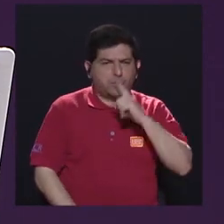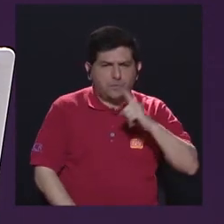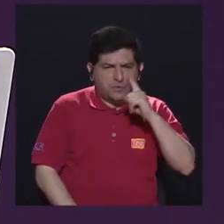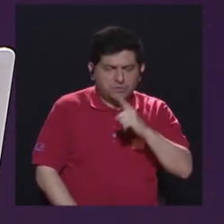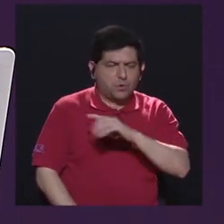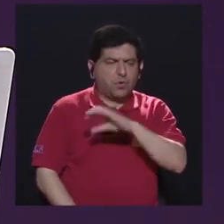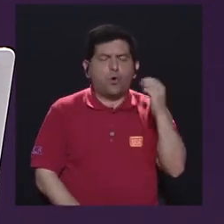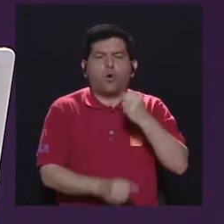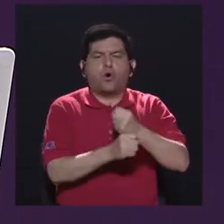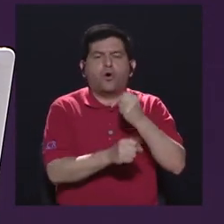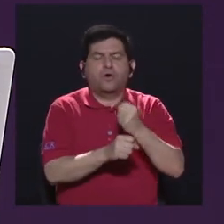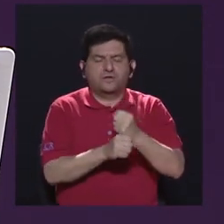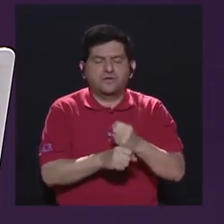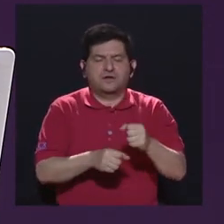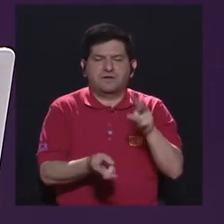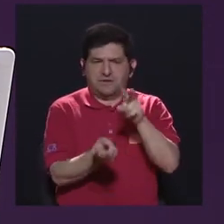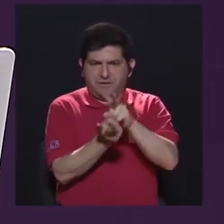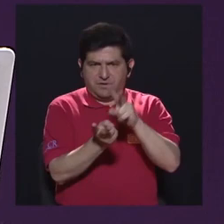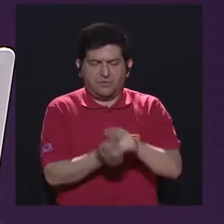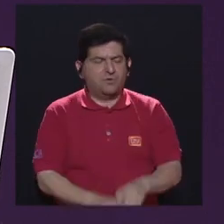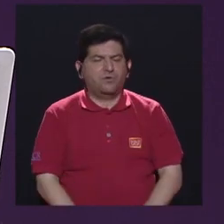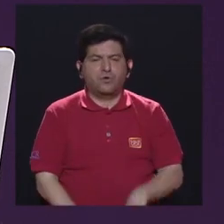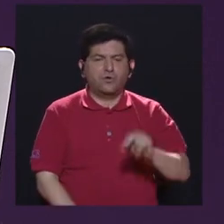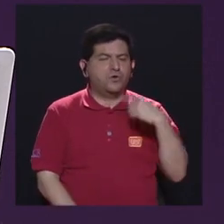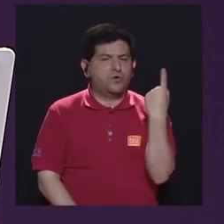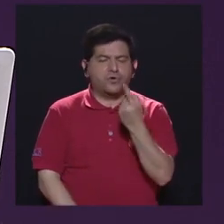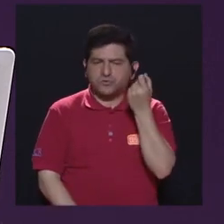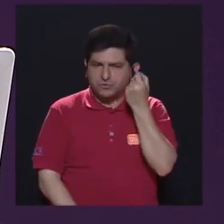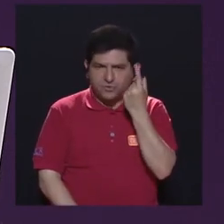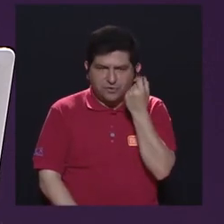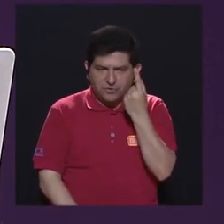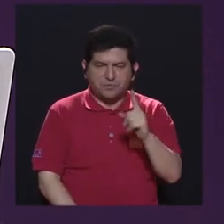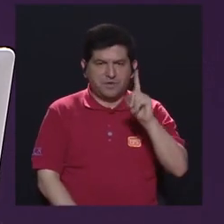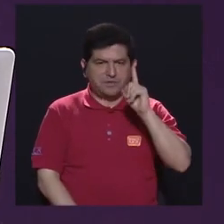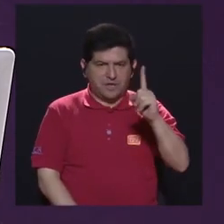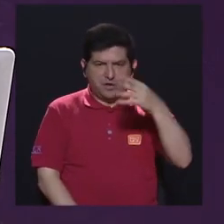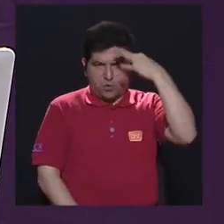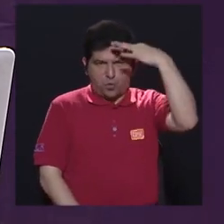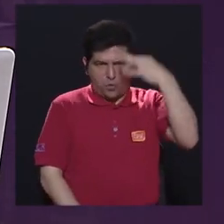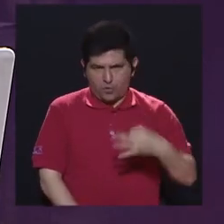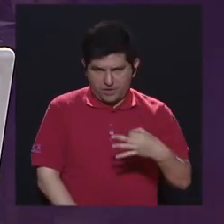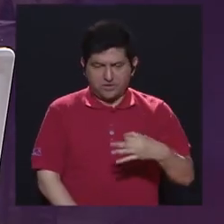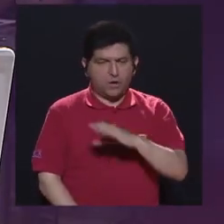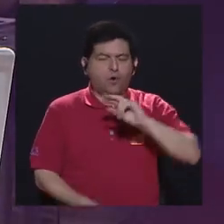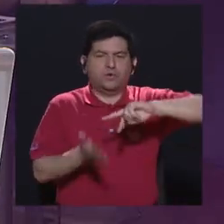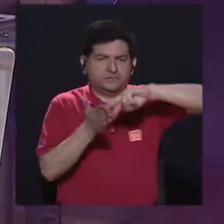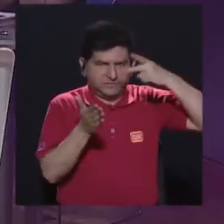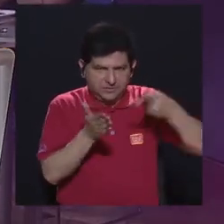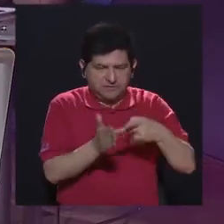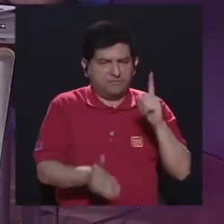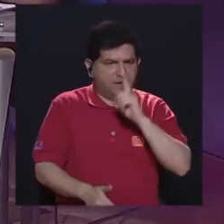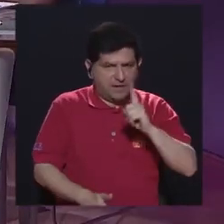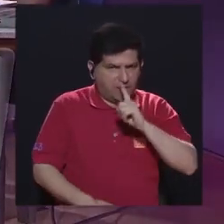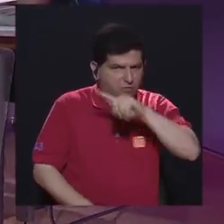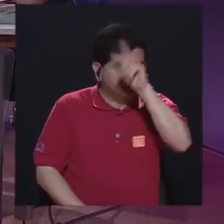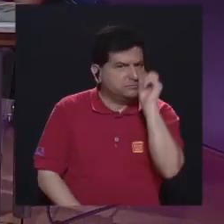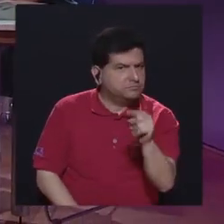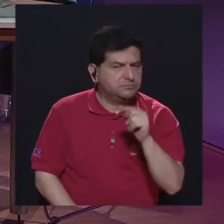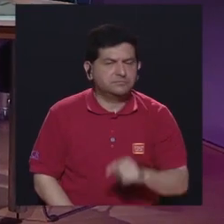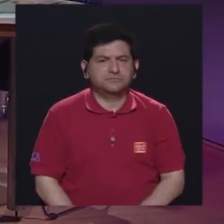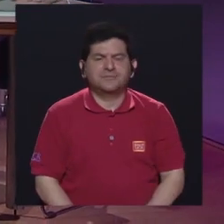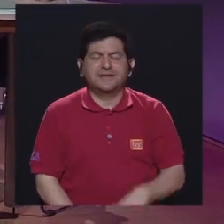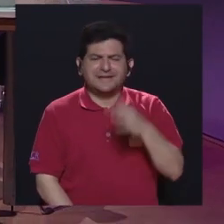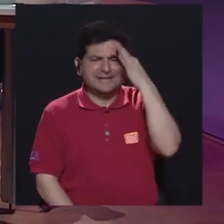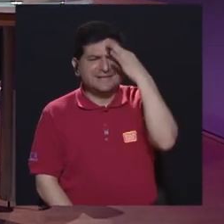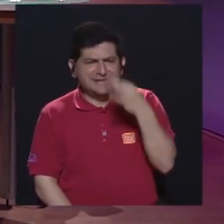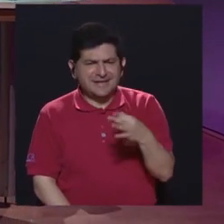o por trabajo sexual y no entender que hay solo una posición al respecto o un solo concepto de prostitución. Yo creo que en